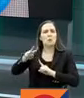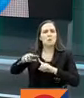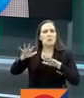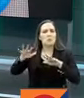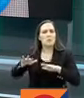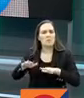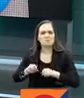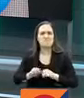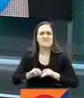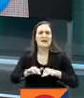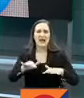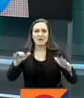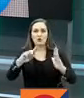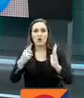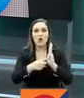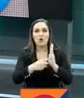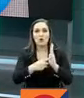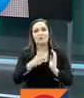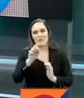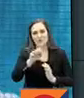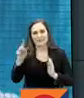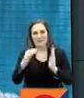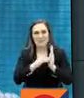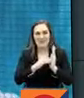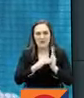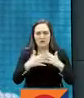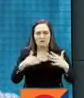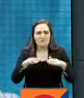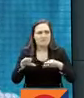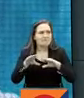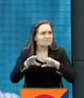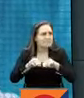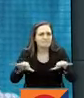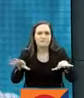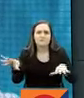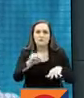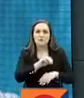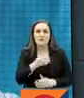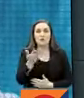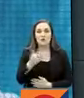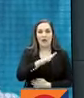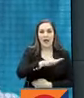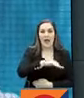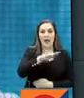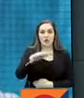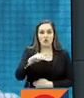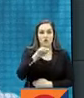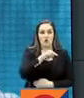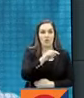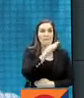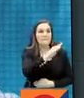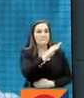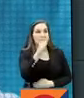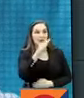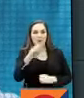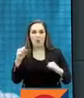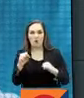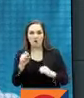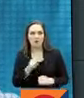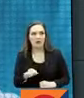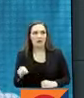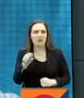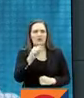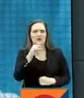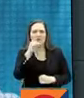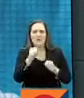hicieron un llamado para no bajar la guardia. En regiones, Antioquia y por las ciudades Barranquilla y Bogotá presentaron